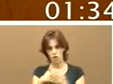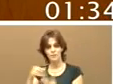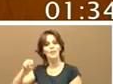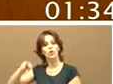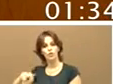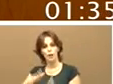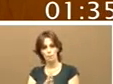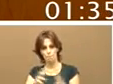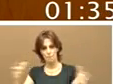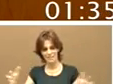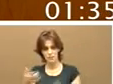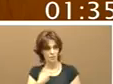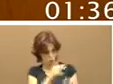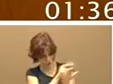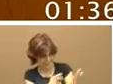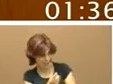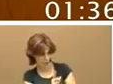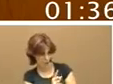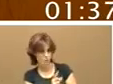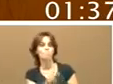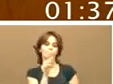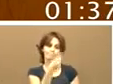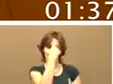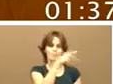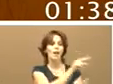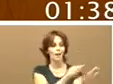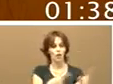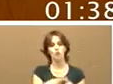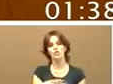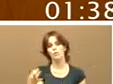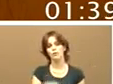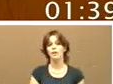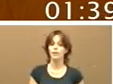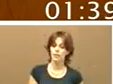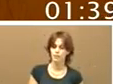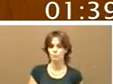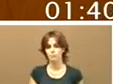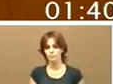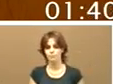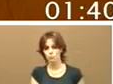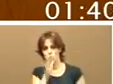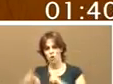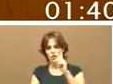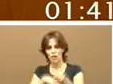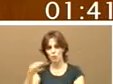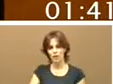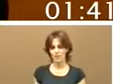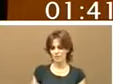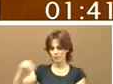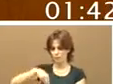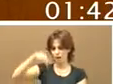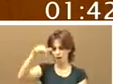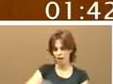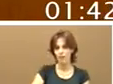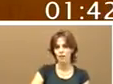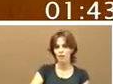¿se acuerda? no se lo ha leído ¿verdad? pues debería leer usted esta cosa claro porque luego viene una aquí a la tribuna y dice